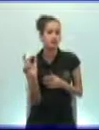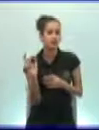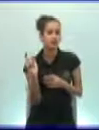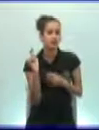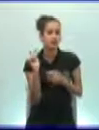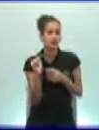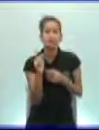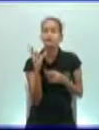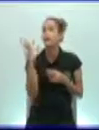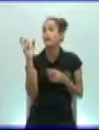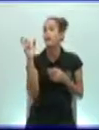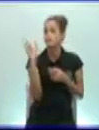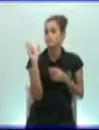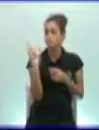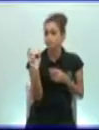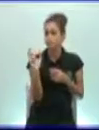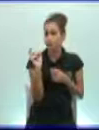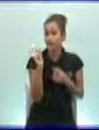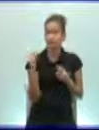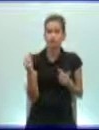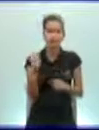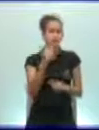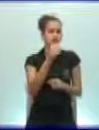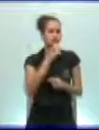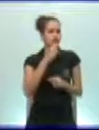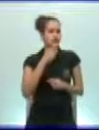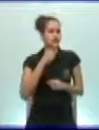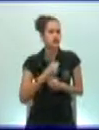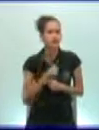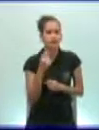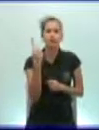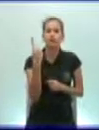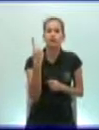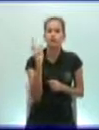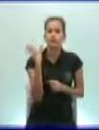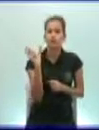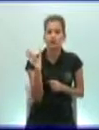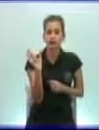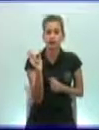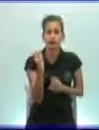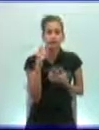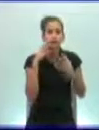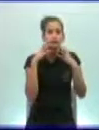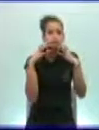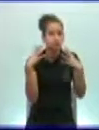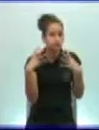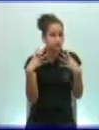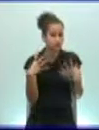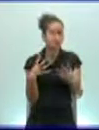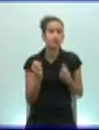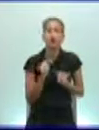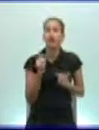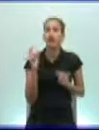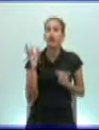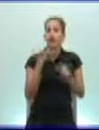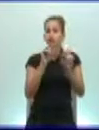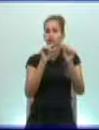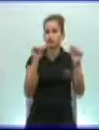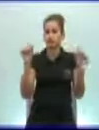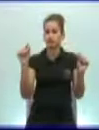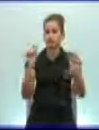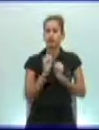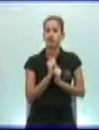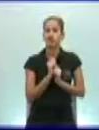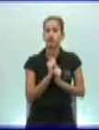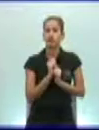de palabras que utilizamos y que es una de las palabras, digamos, más importantes de las oraciones. Para